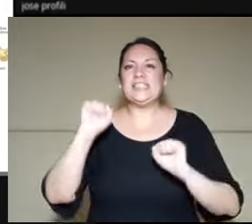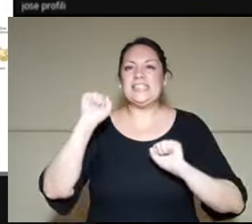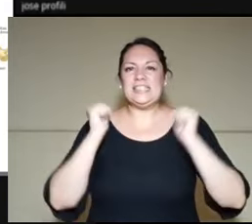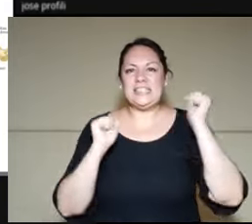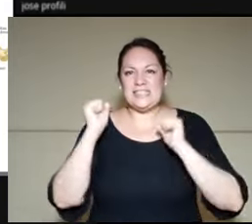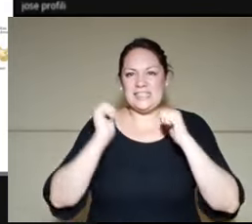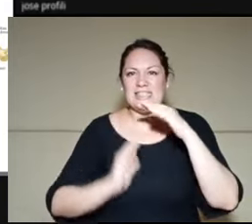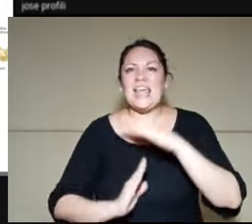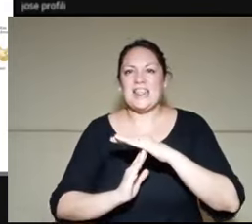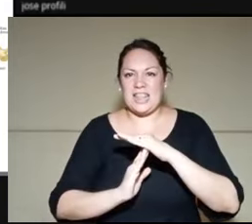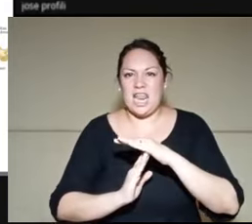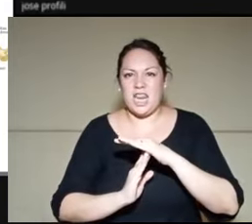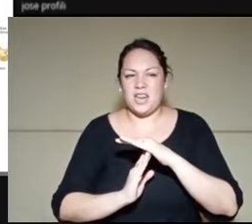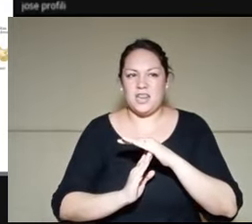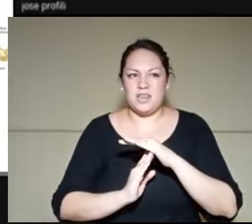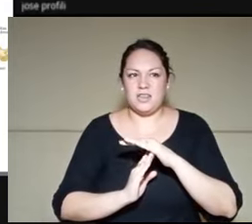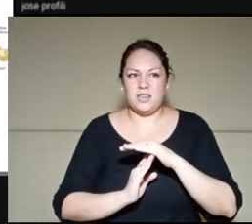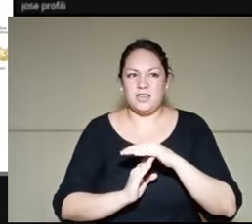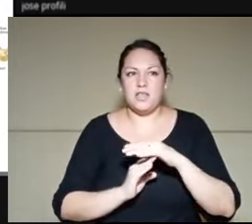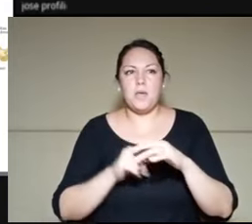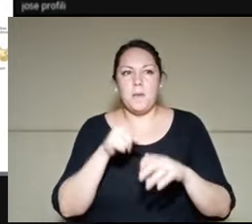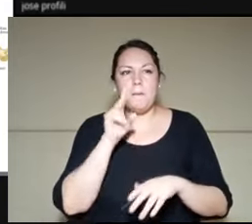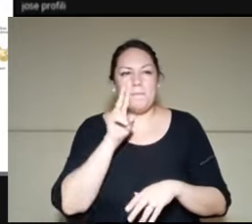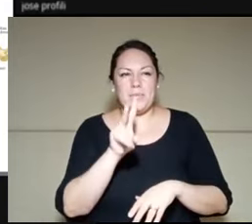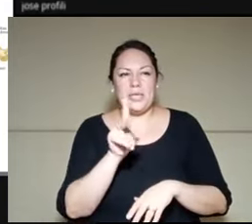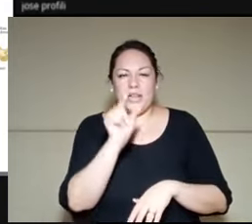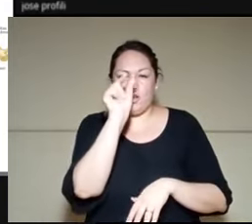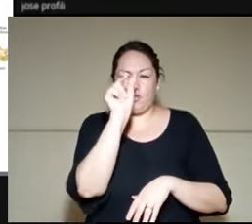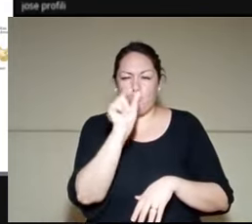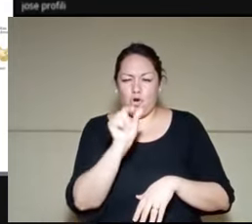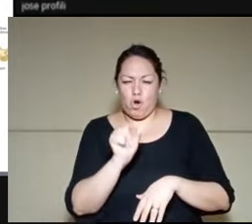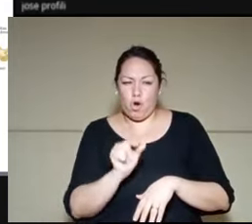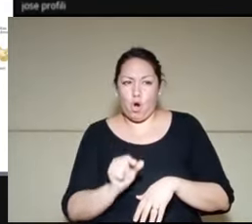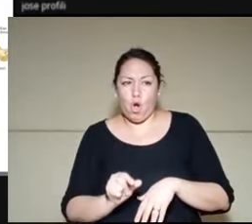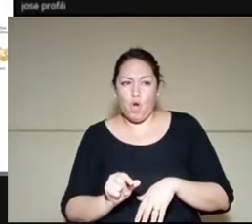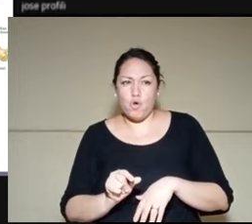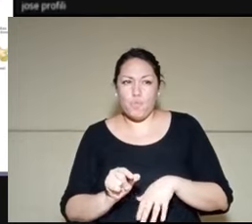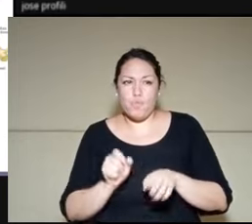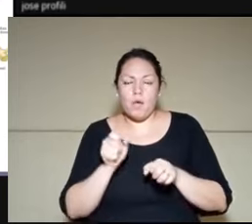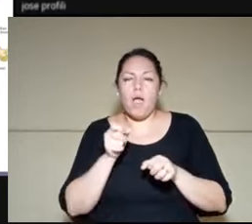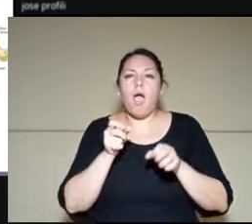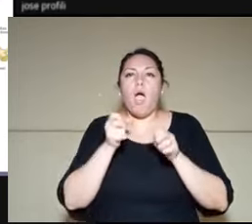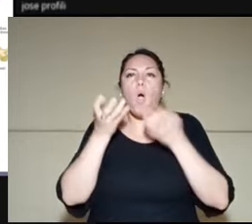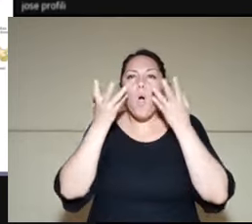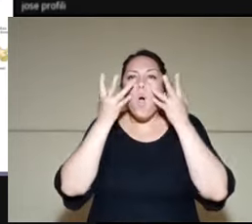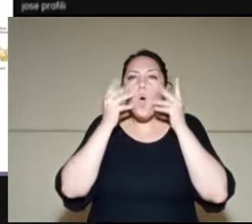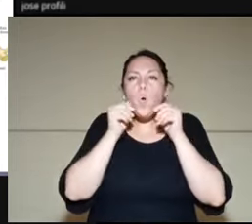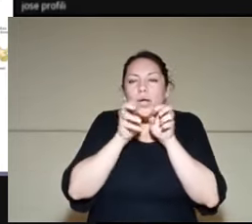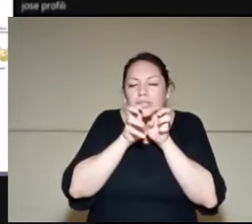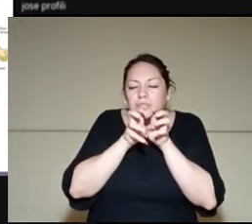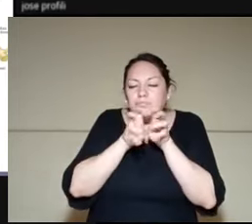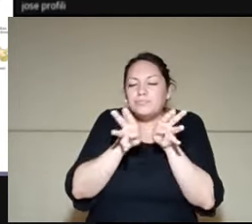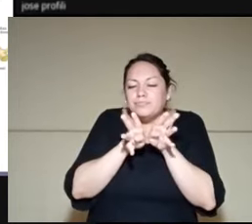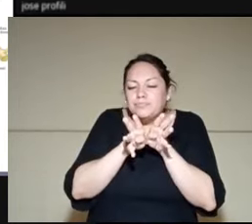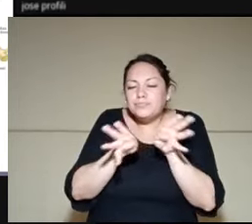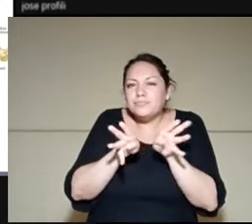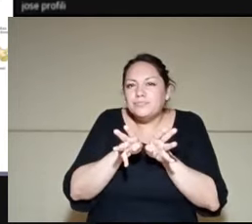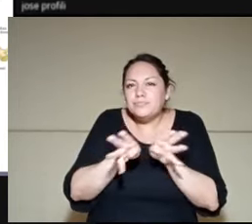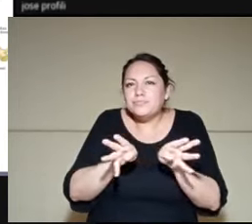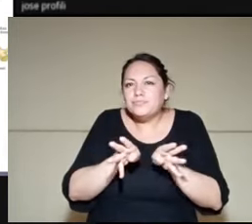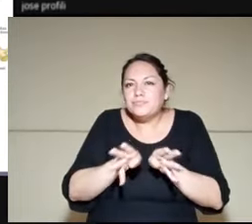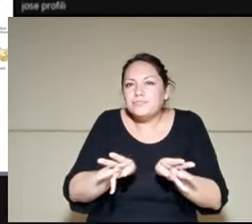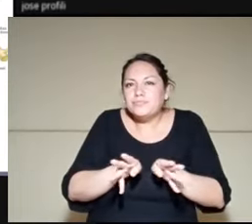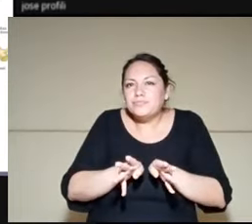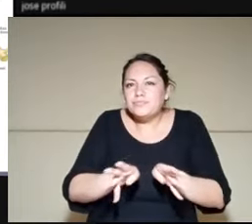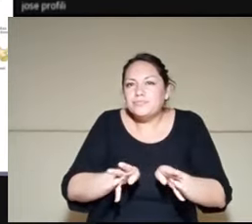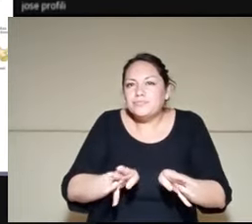médula. La médula está dentro de la columna vertebral. ¿Ven? Fíjense la columna vertebral ahí. Los cuerpos de las vértebras, las